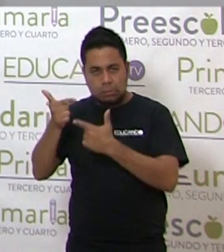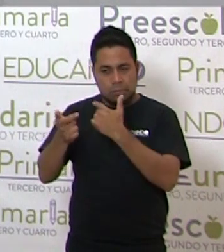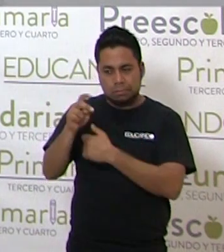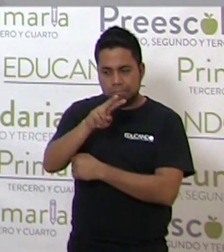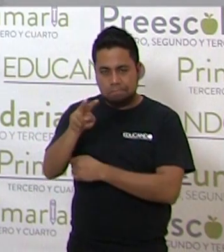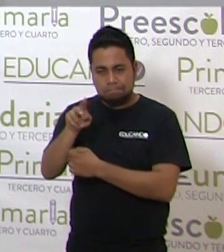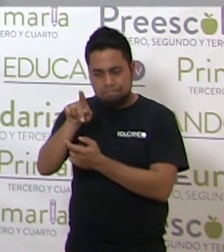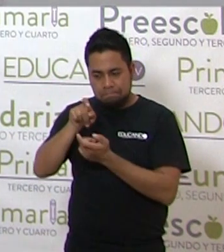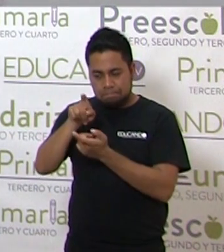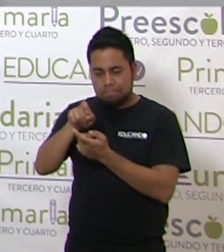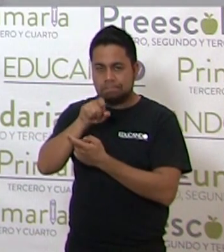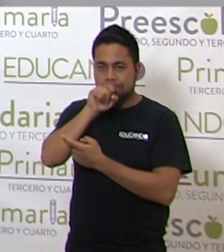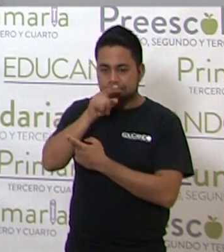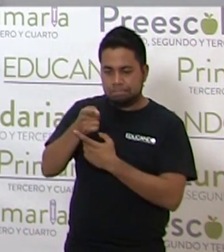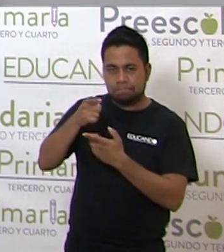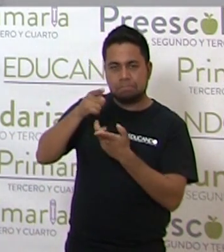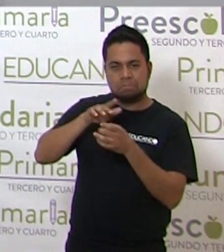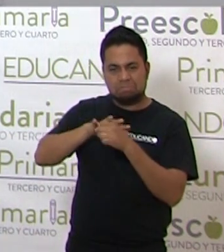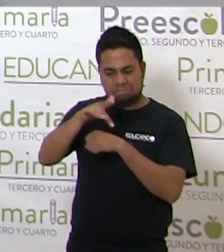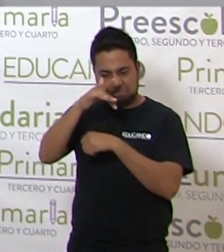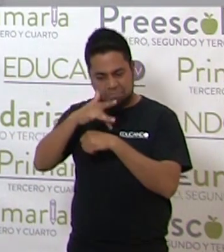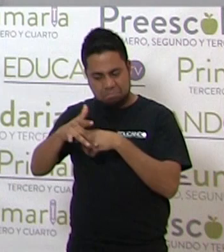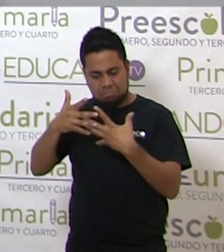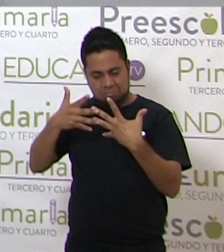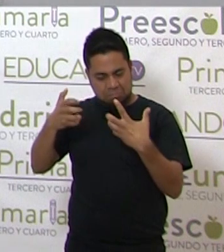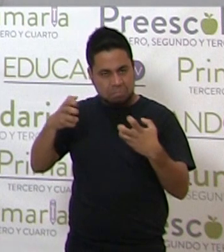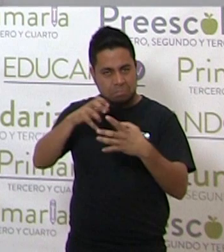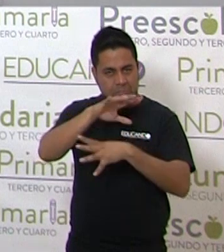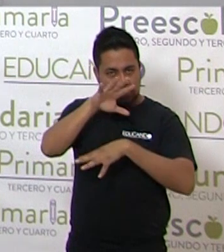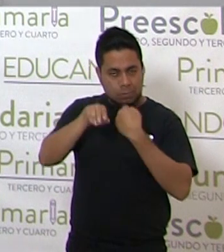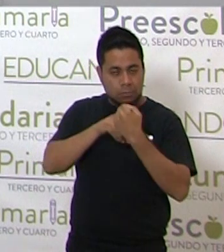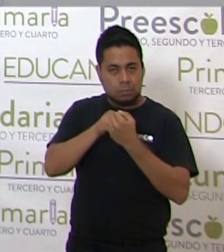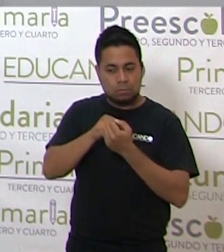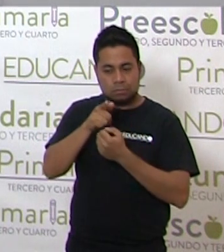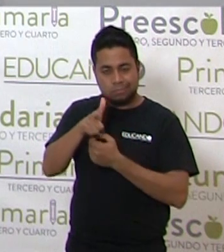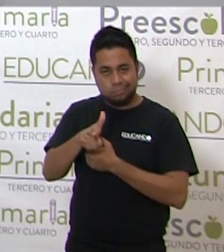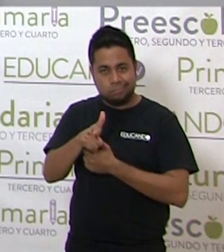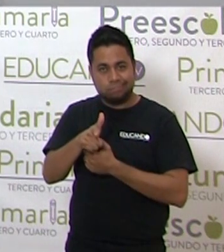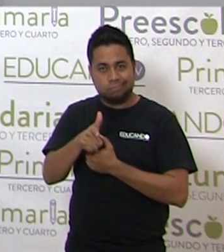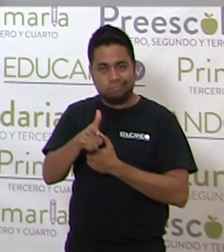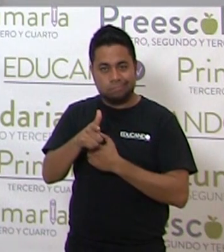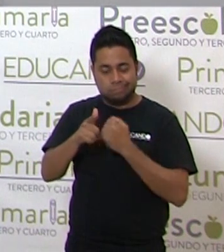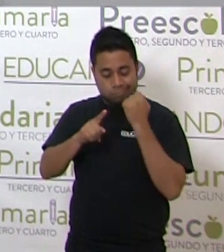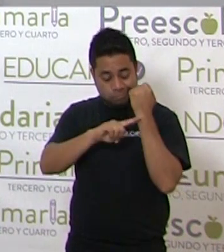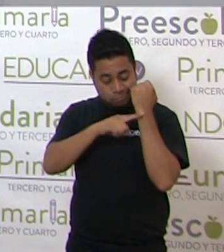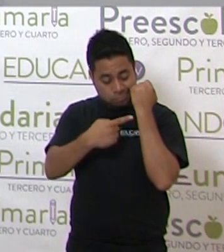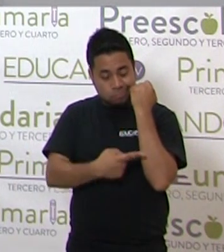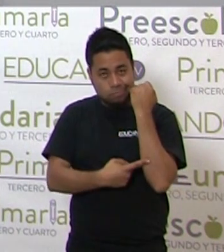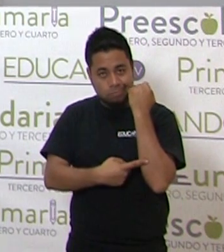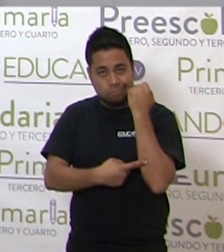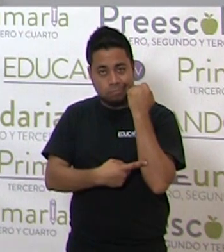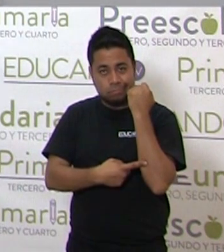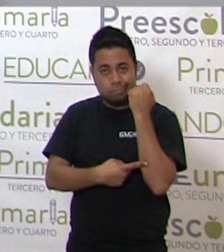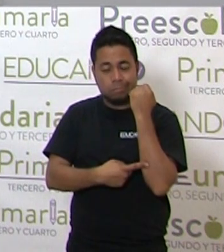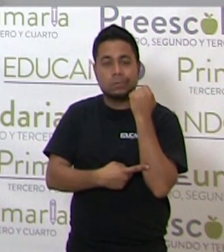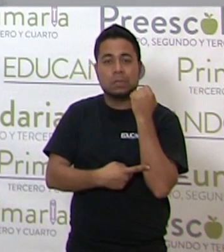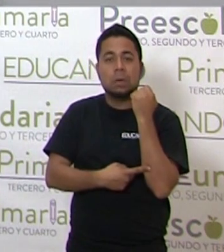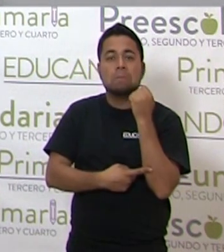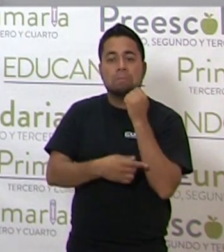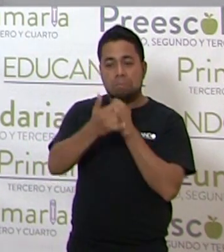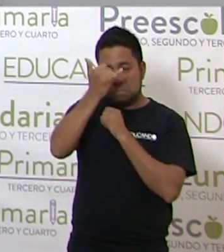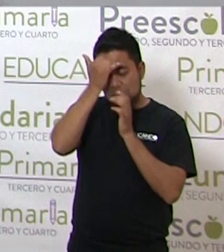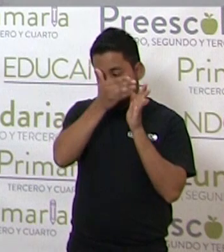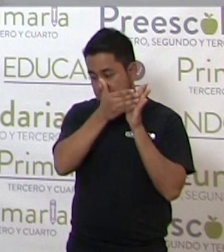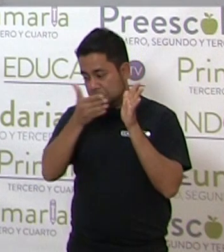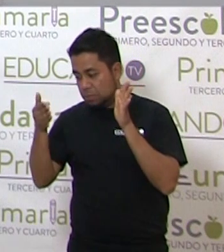así como los derivados de esta última. El periodo de gestación de una vaca dura 9 meses, tras